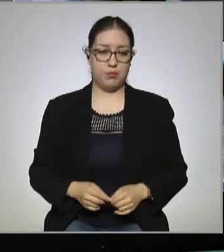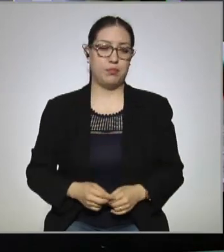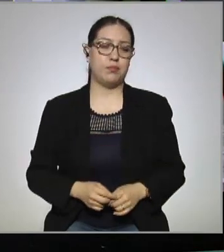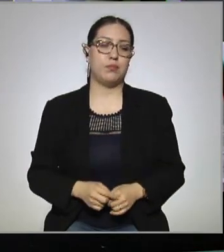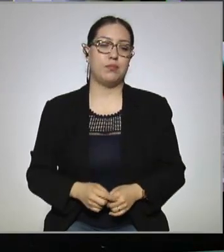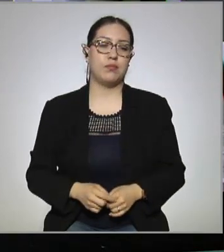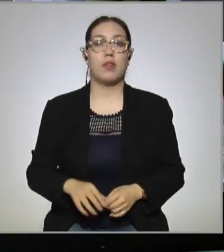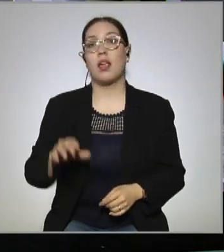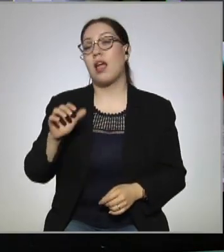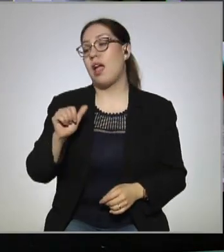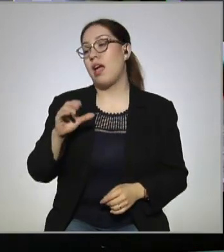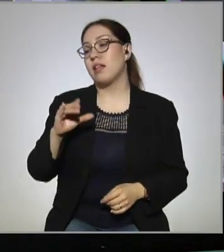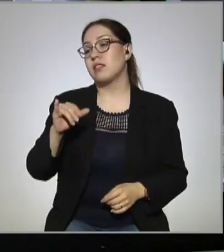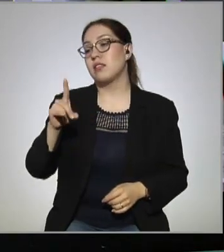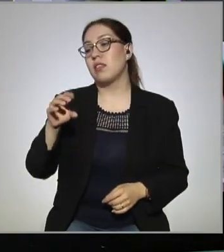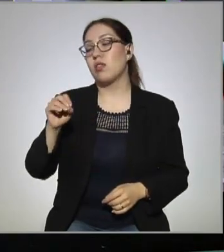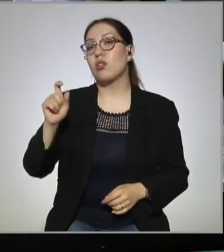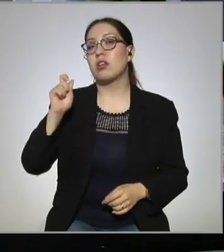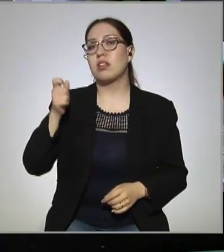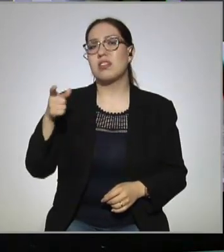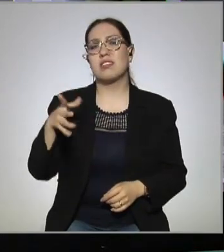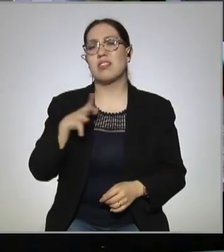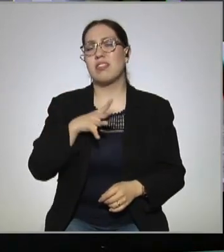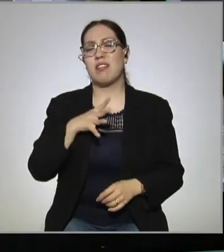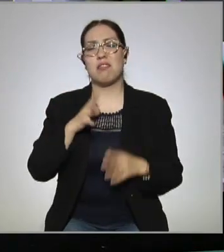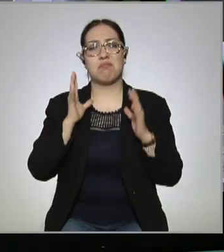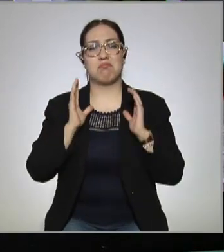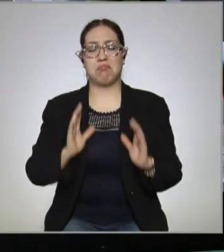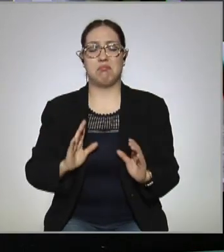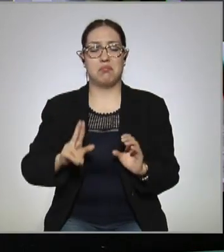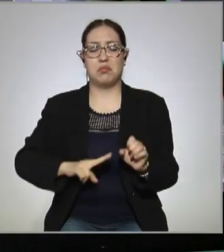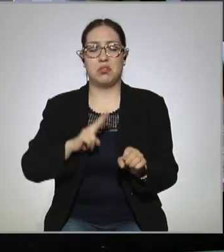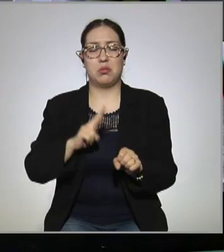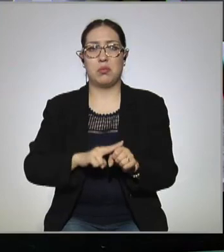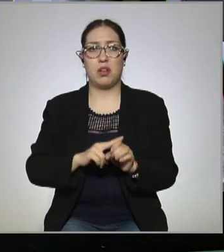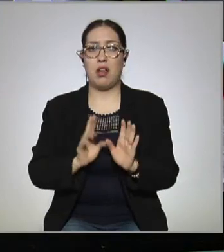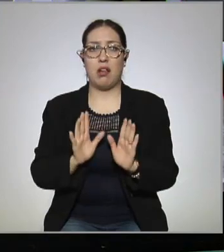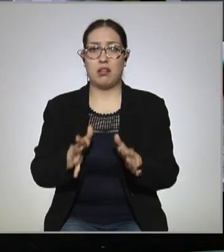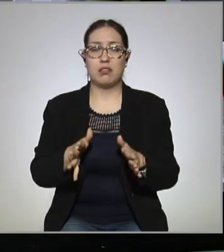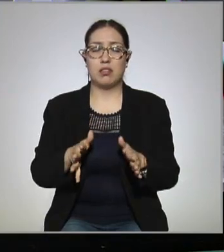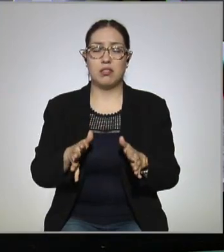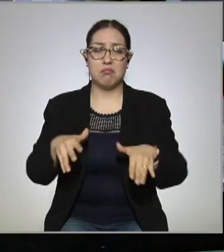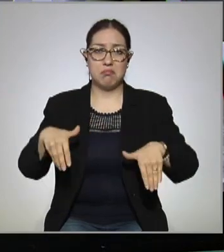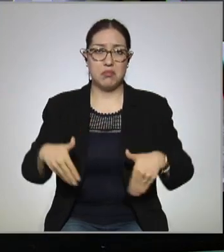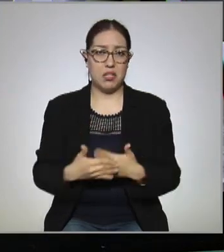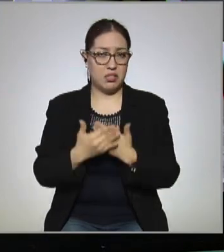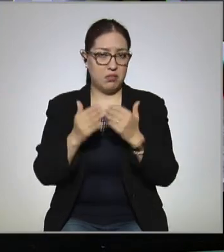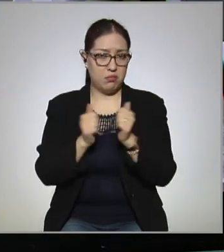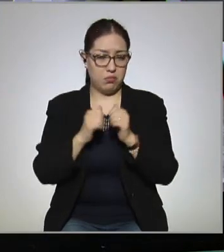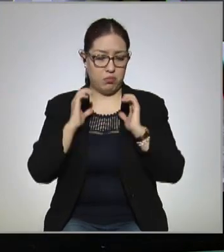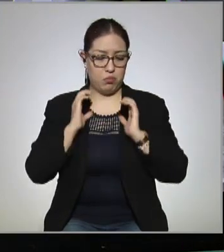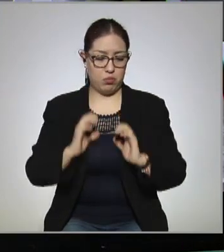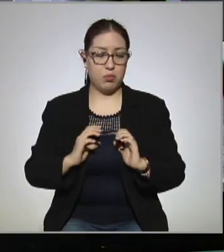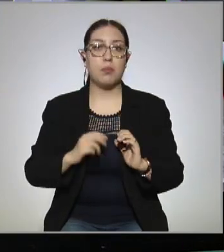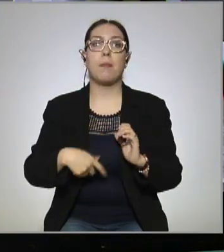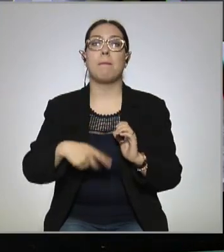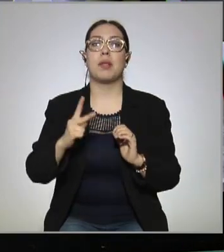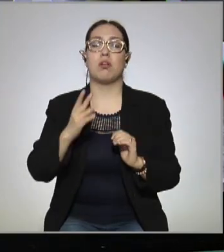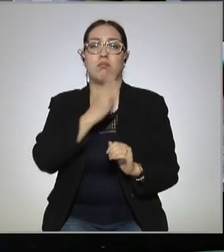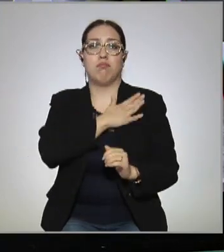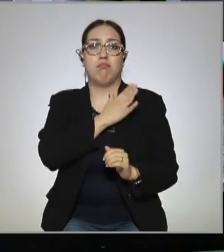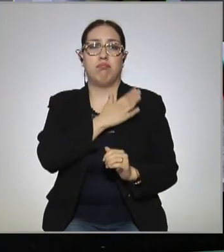ácido es un componente, digamos, normal. En cuestión, no, nacemos con hialuronatos en nuestro cuerpo. En el hombro